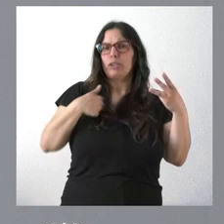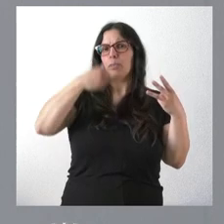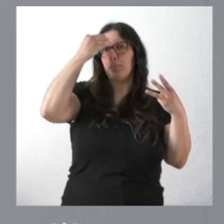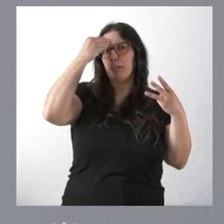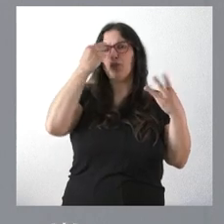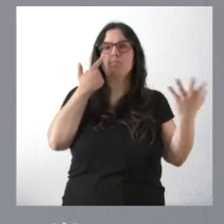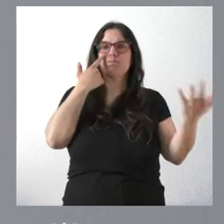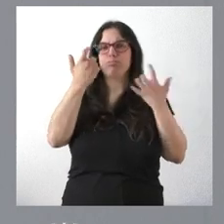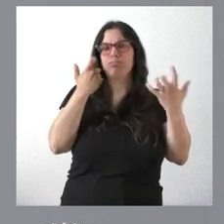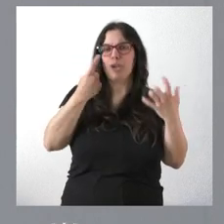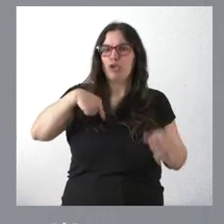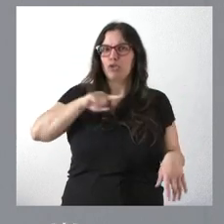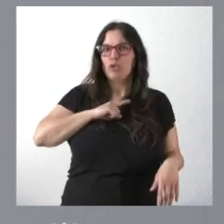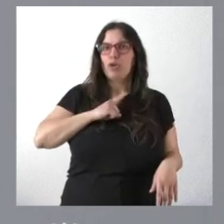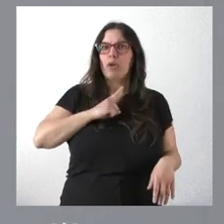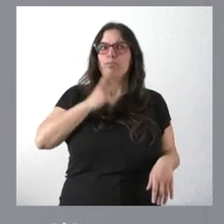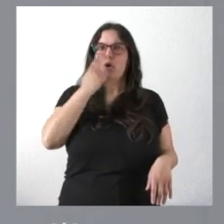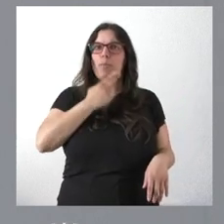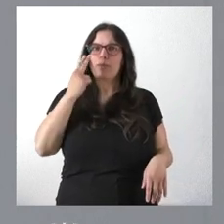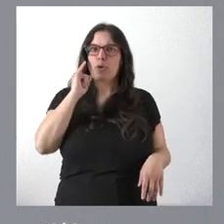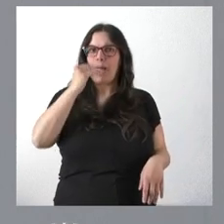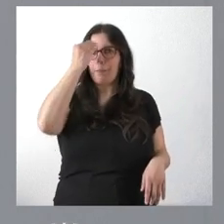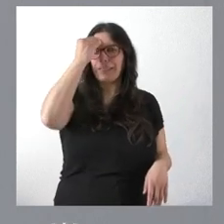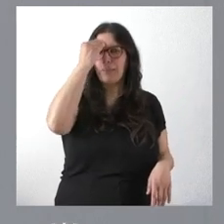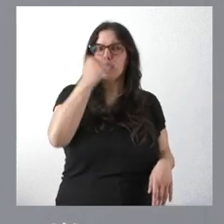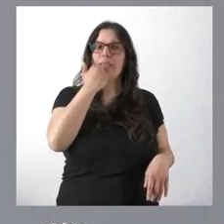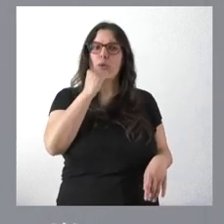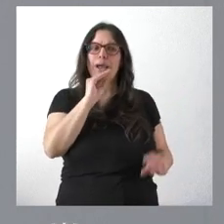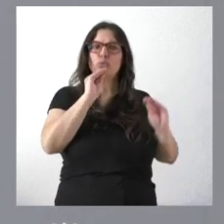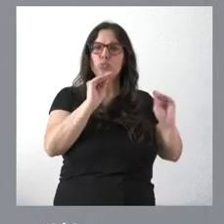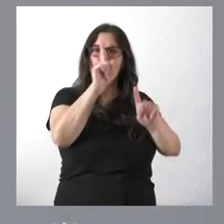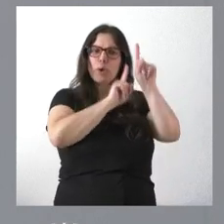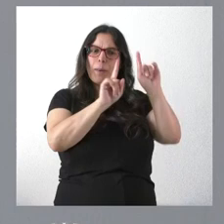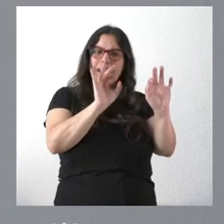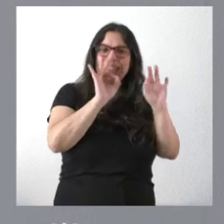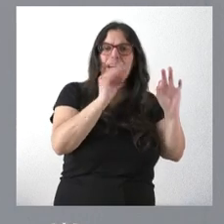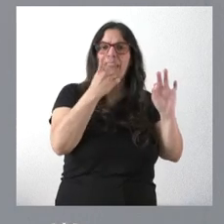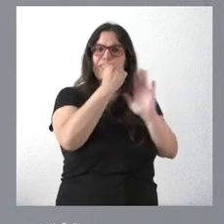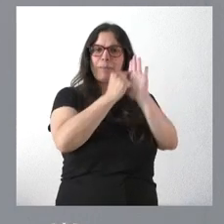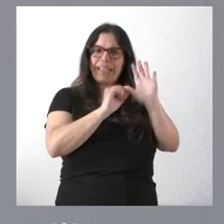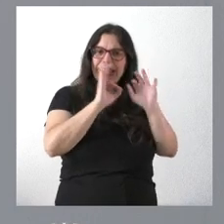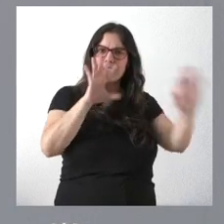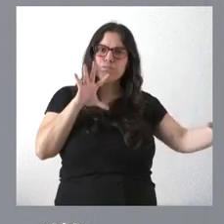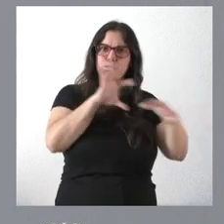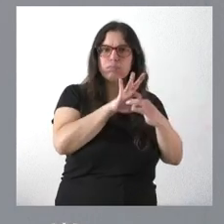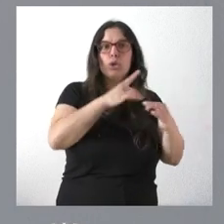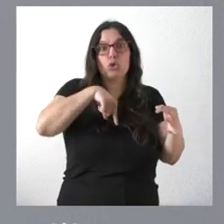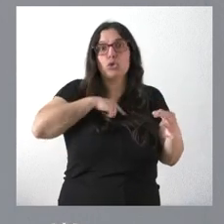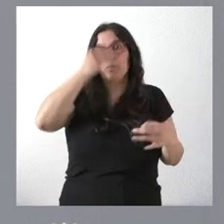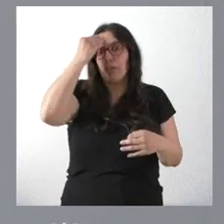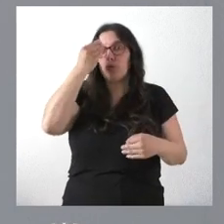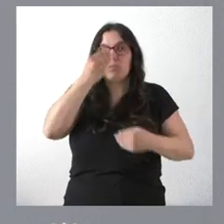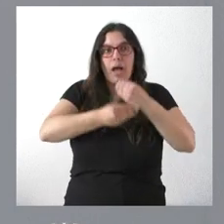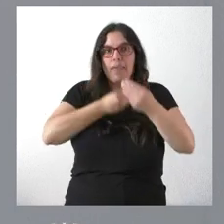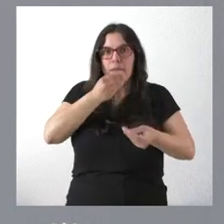reflejan claramente que nosotros sí pensamos que Zamora tiene algunos problemas específicos y sí requiere medidas específicas y al menos por nuestra parte creo que las estamos poniendo